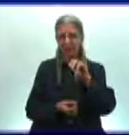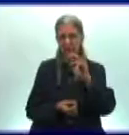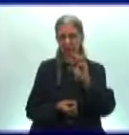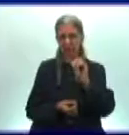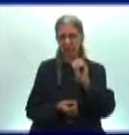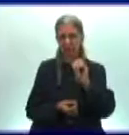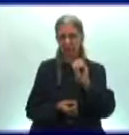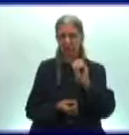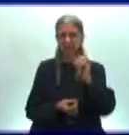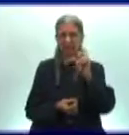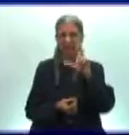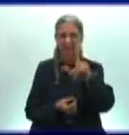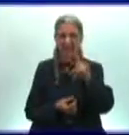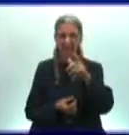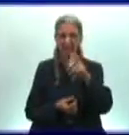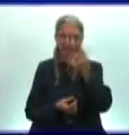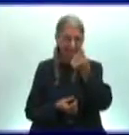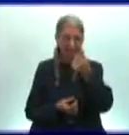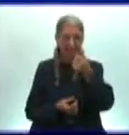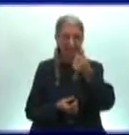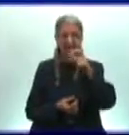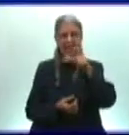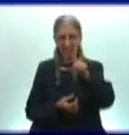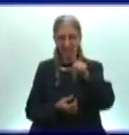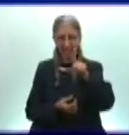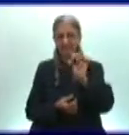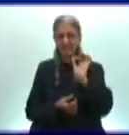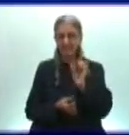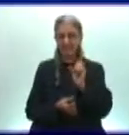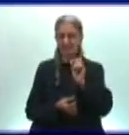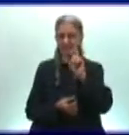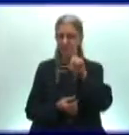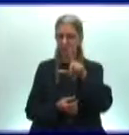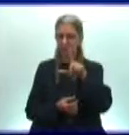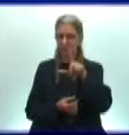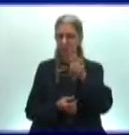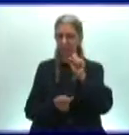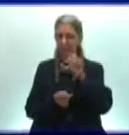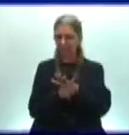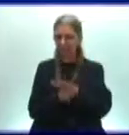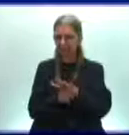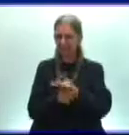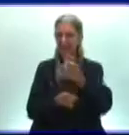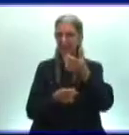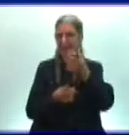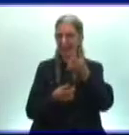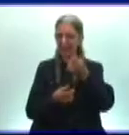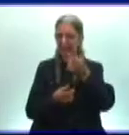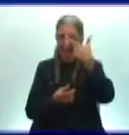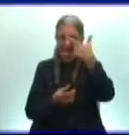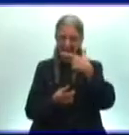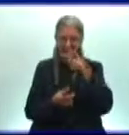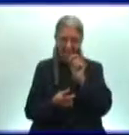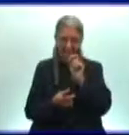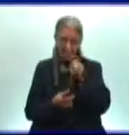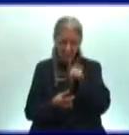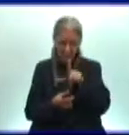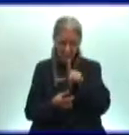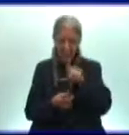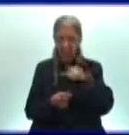es AL. Recuerden que la primera letra de los símbolos siempre es mayúscula y la segunda, cuando la tienen, es